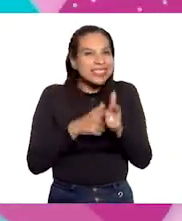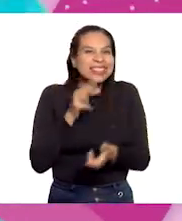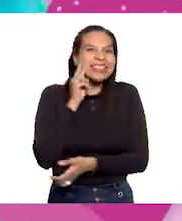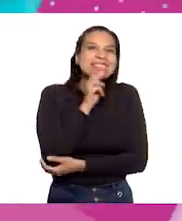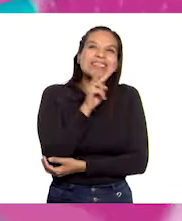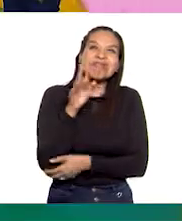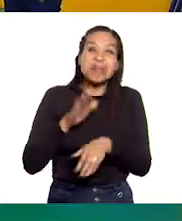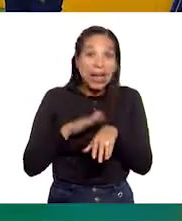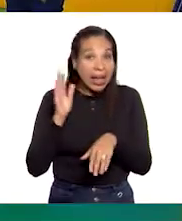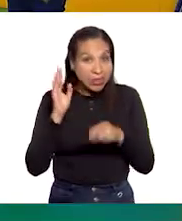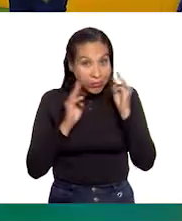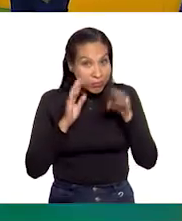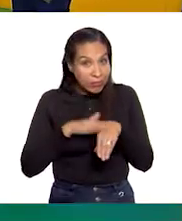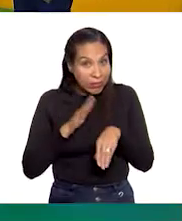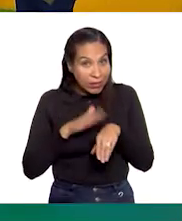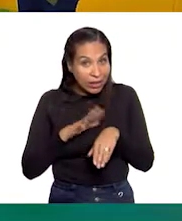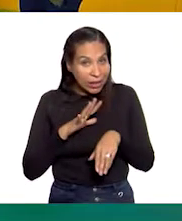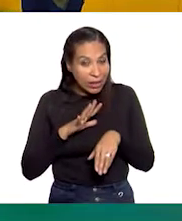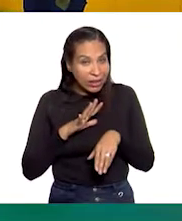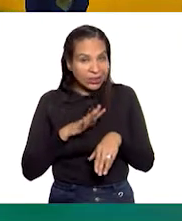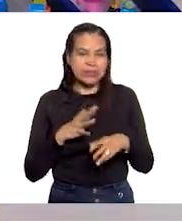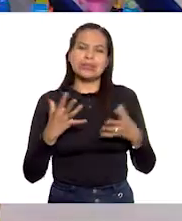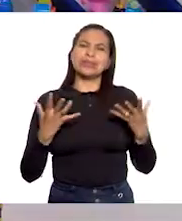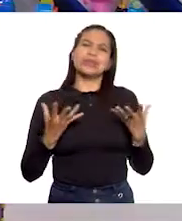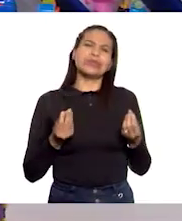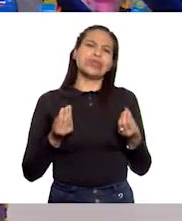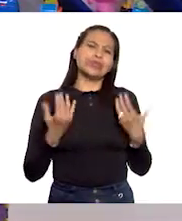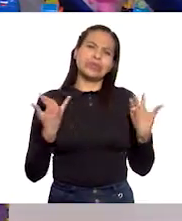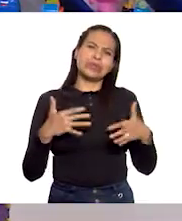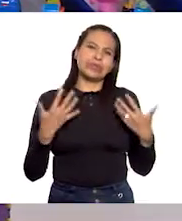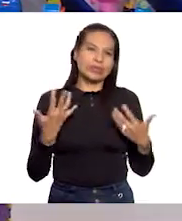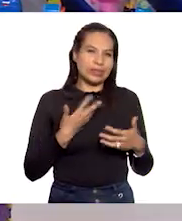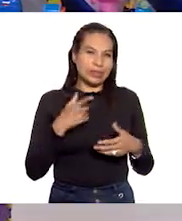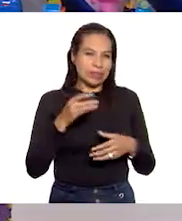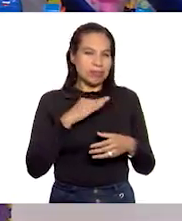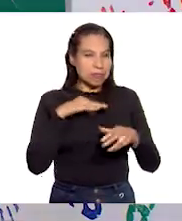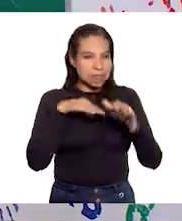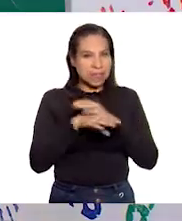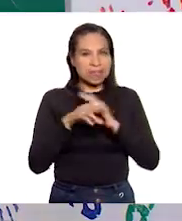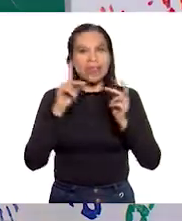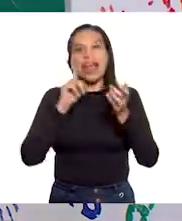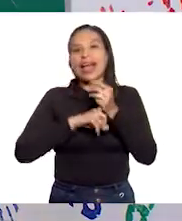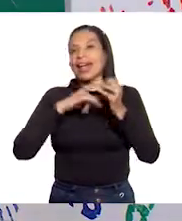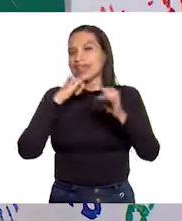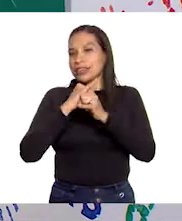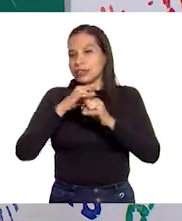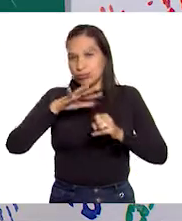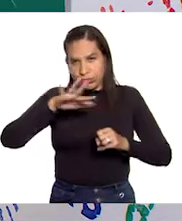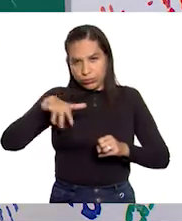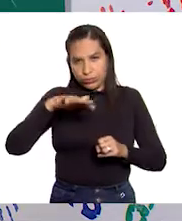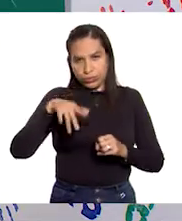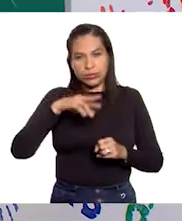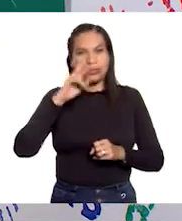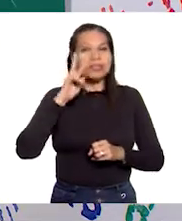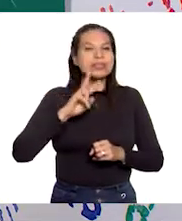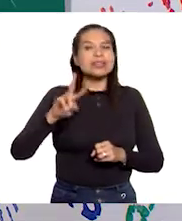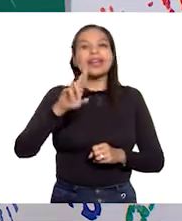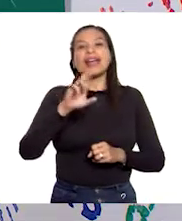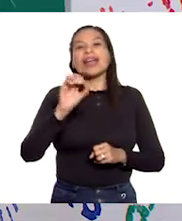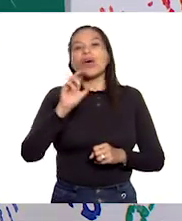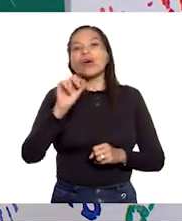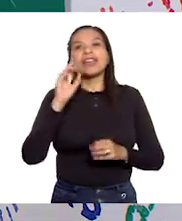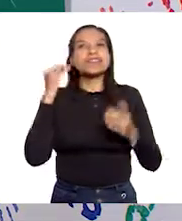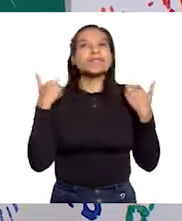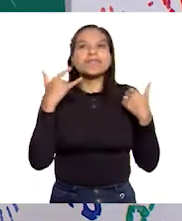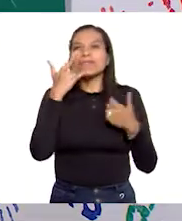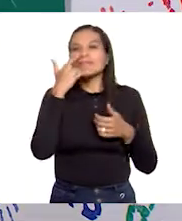recorriendo. ¿Habrá más museos, maestra? Hay muchos museos que tienen estas opciones virtuales. Hay que buscar recorridos virtuales y